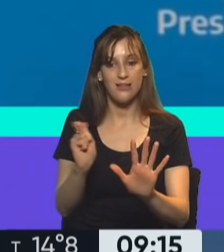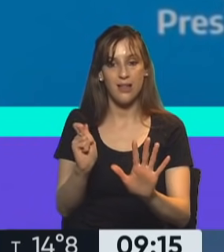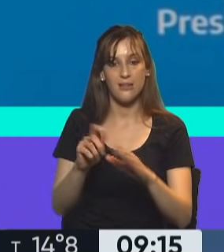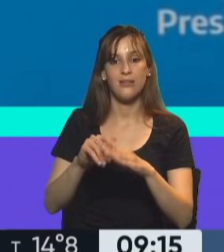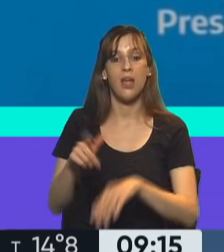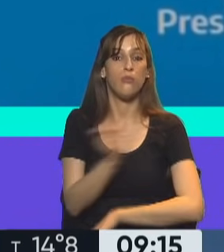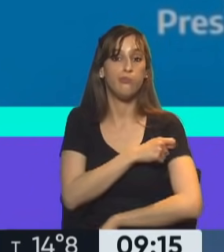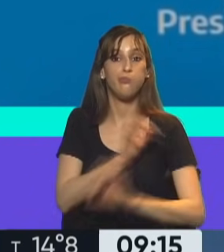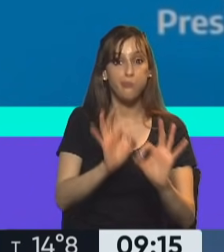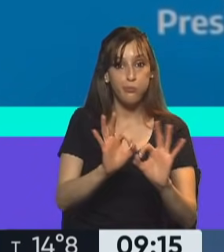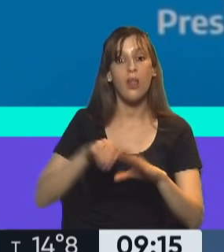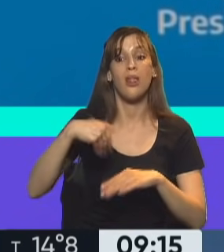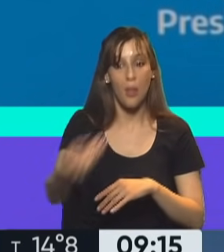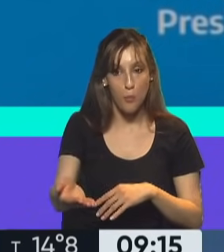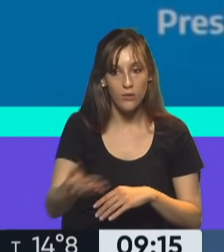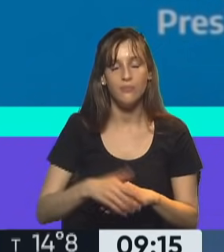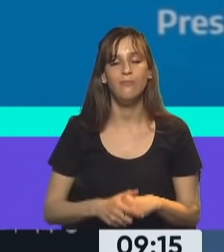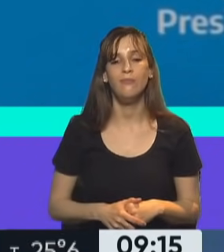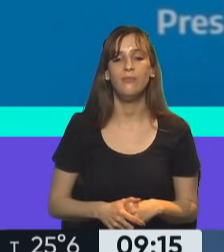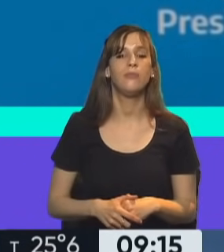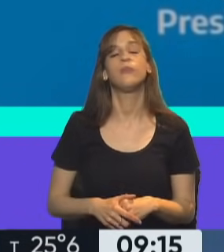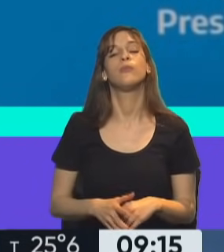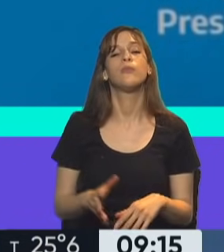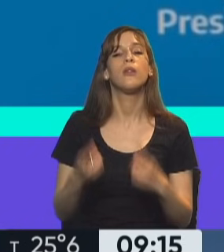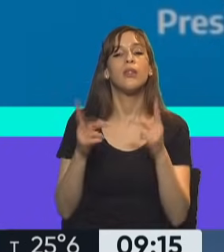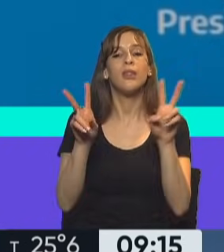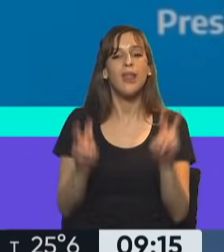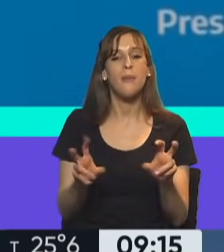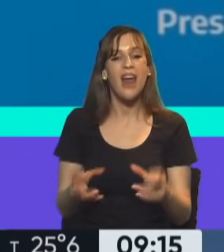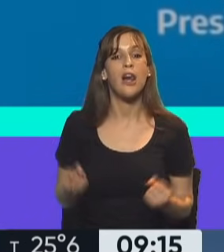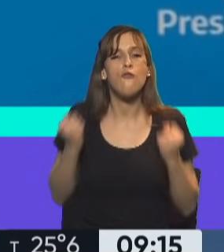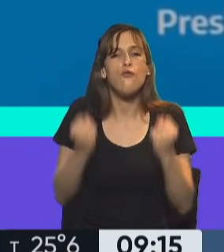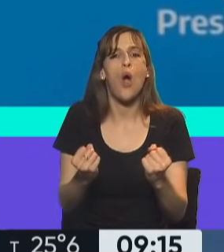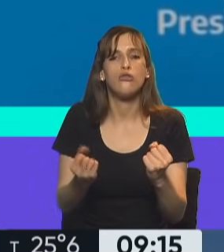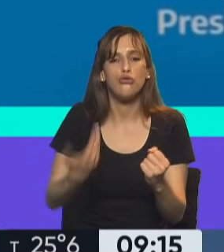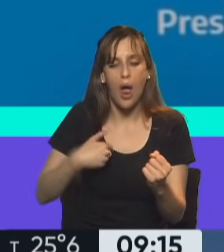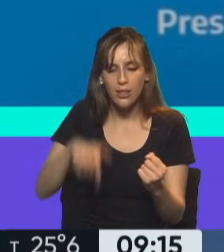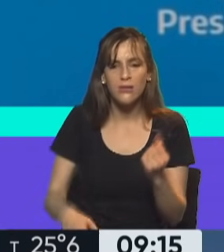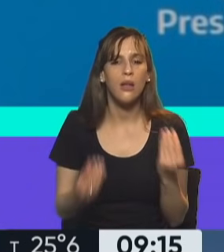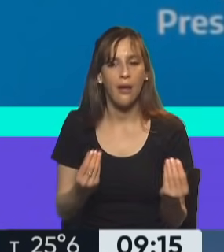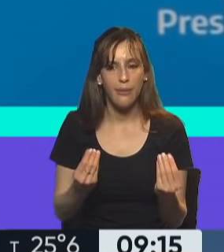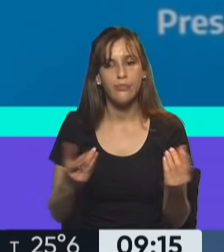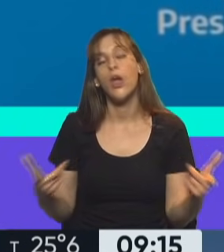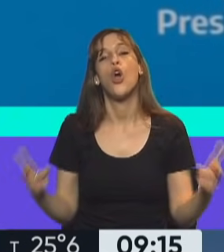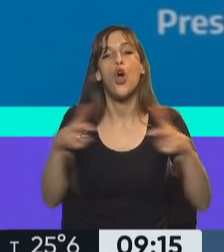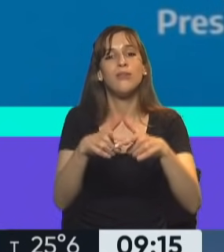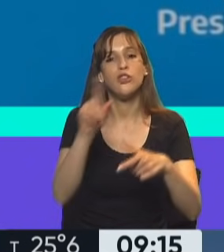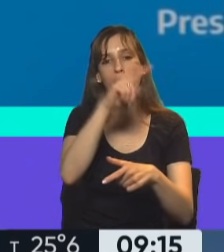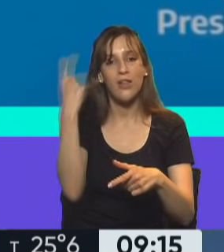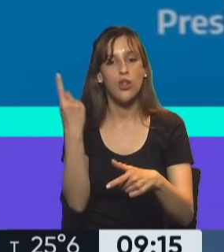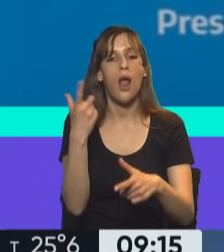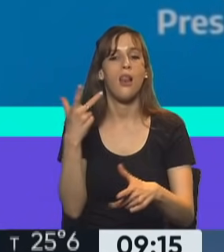haber recibido el esquema primario. Los refuerzos en Argentina también están planificados. La Comisión Nacional de Inmunizaciones